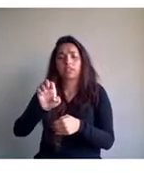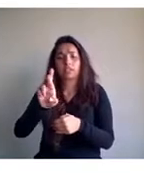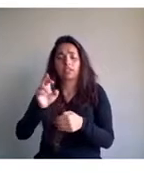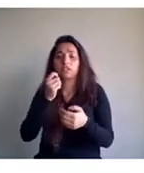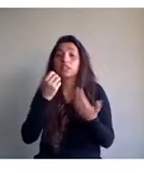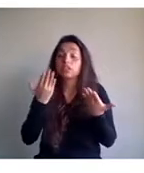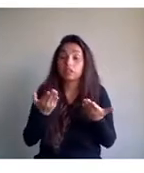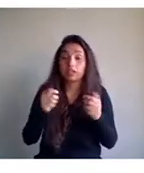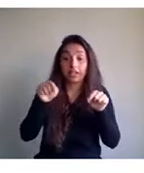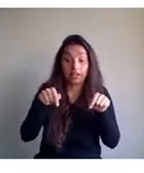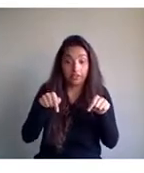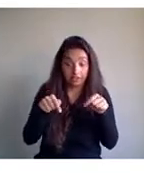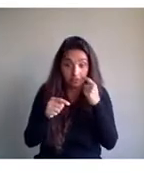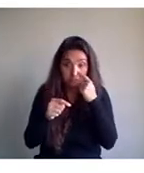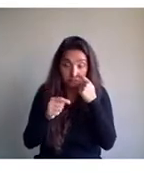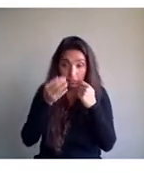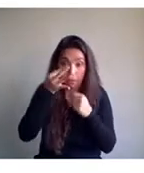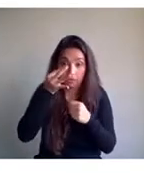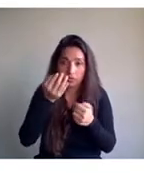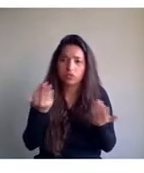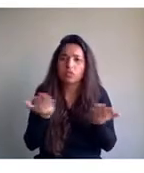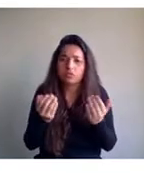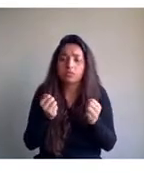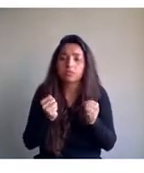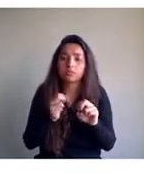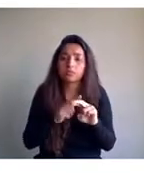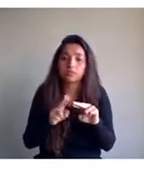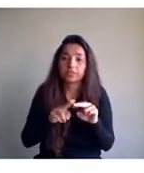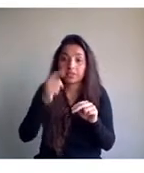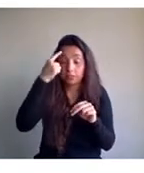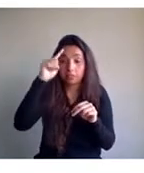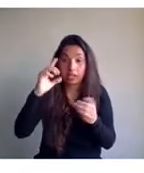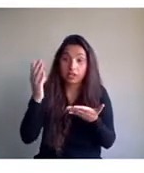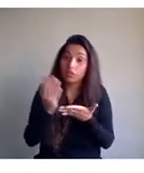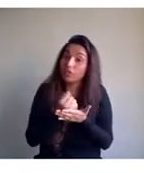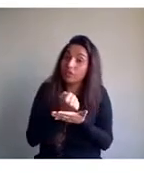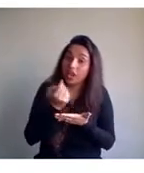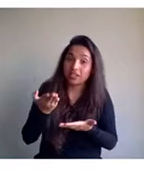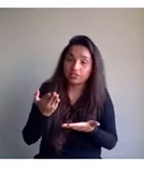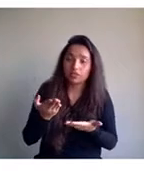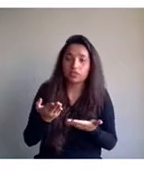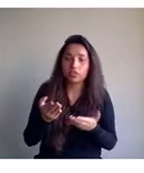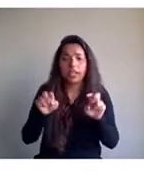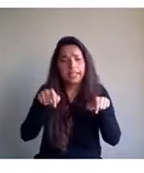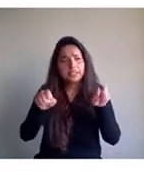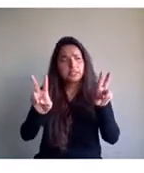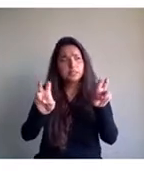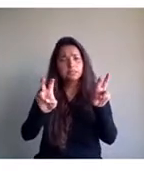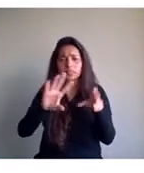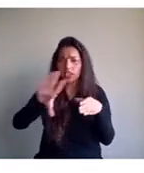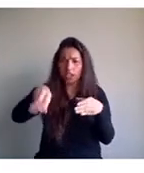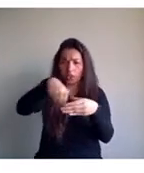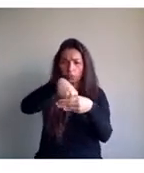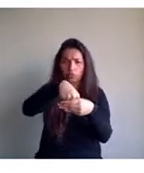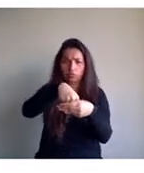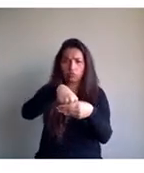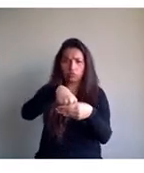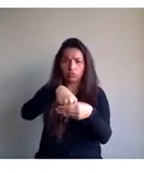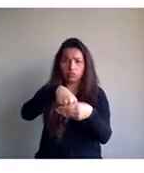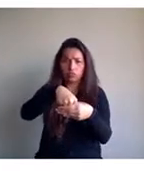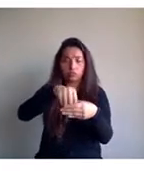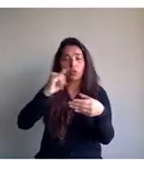la protección de los derechos de esta ola de ese concepto de incluir e inclusión un concepto esencial